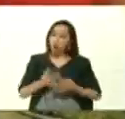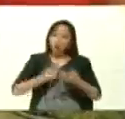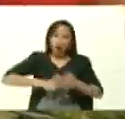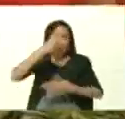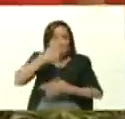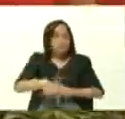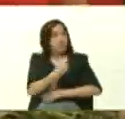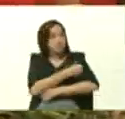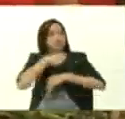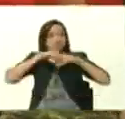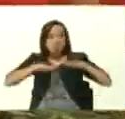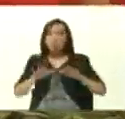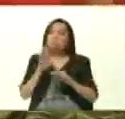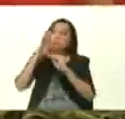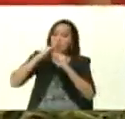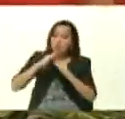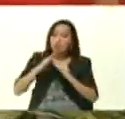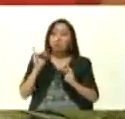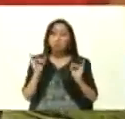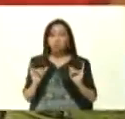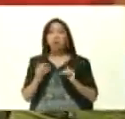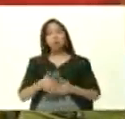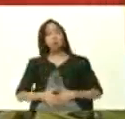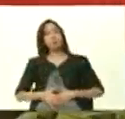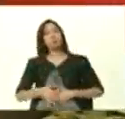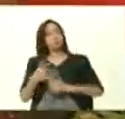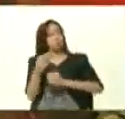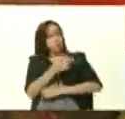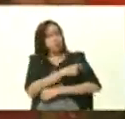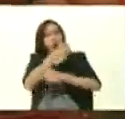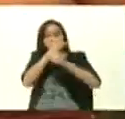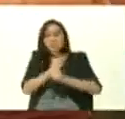de vacunación, ¿oíste? Para que te puedas vacunar.